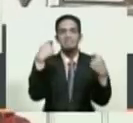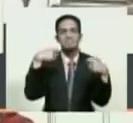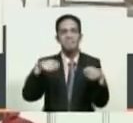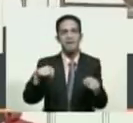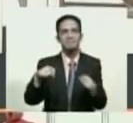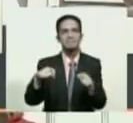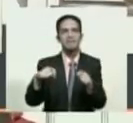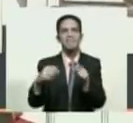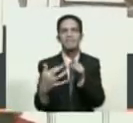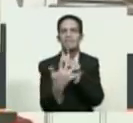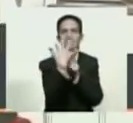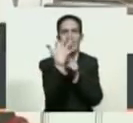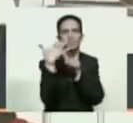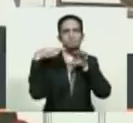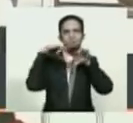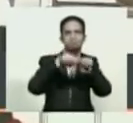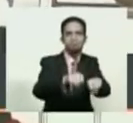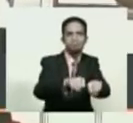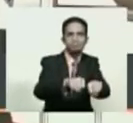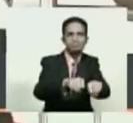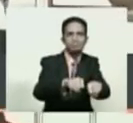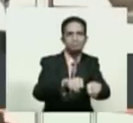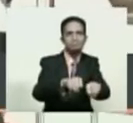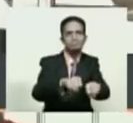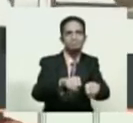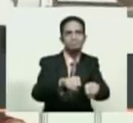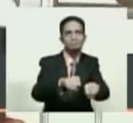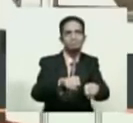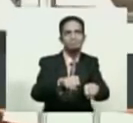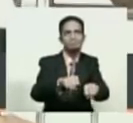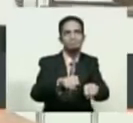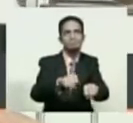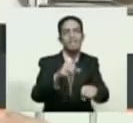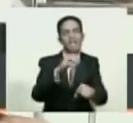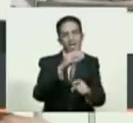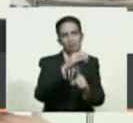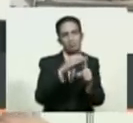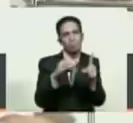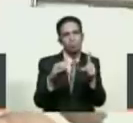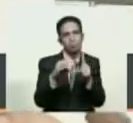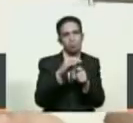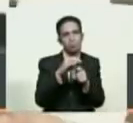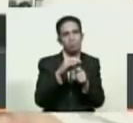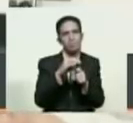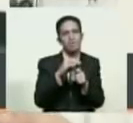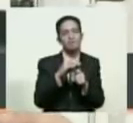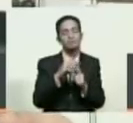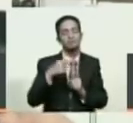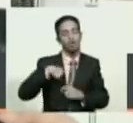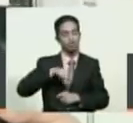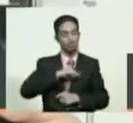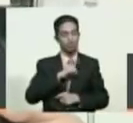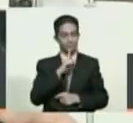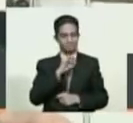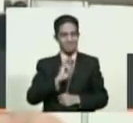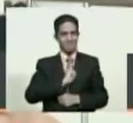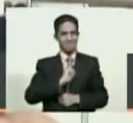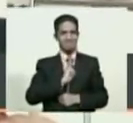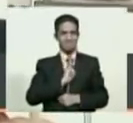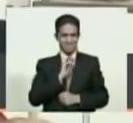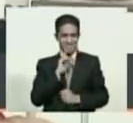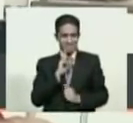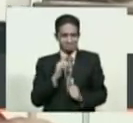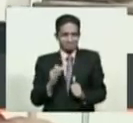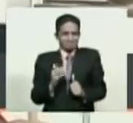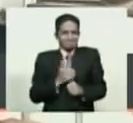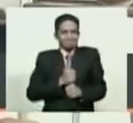de colonización por la vía de la cultura, la reafirmación de la identidad de nuestros pueblos, la